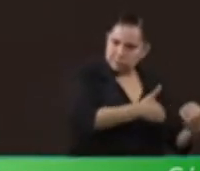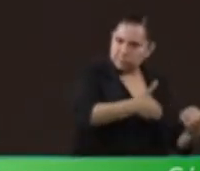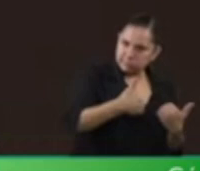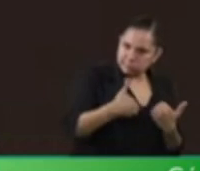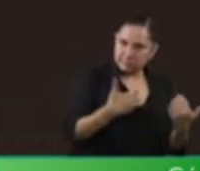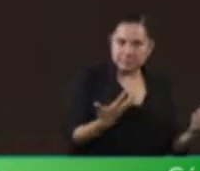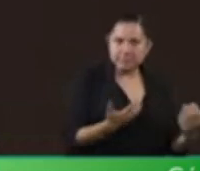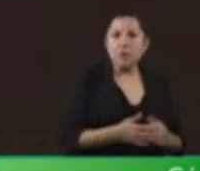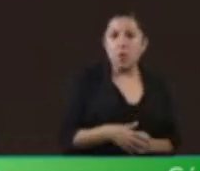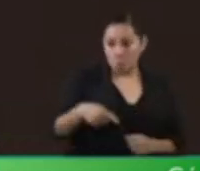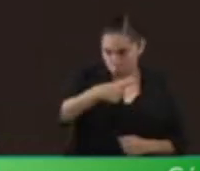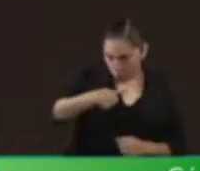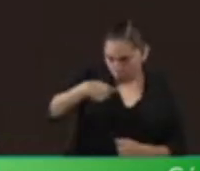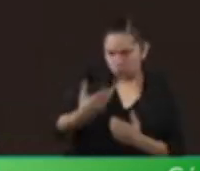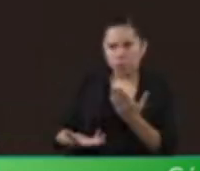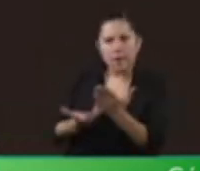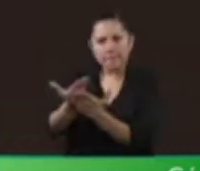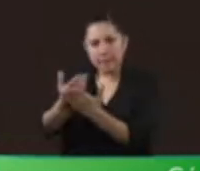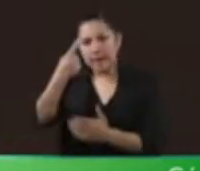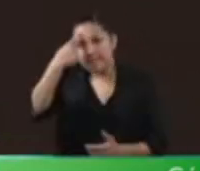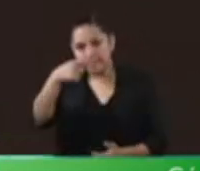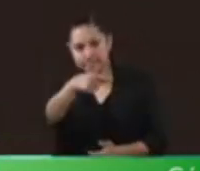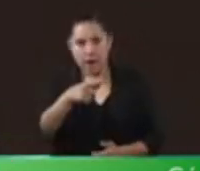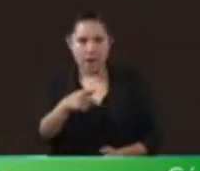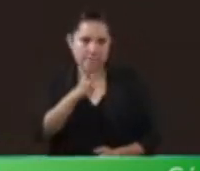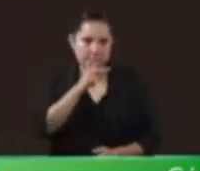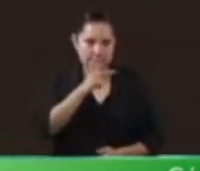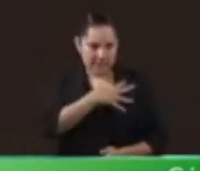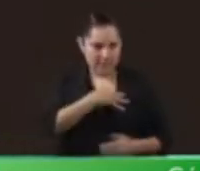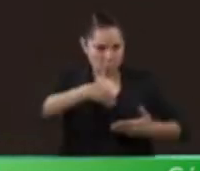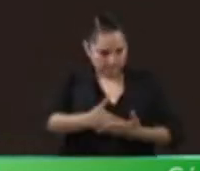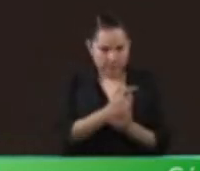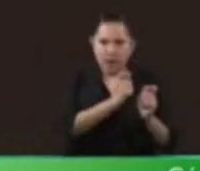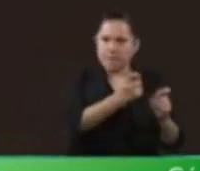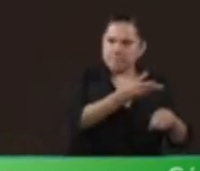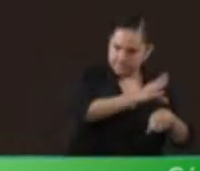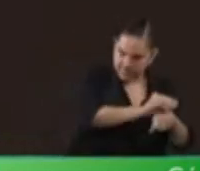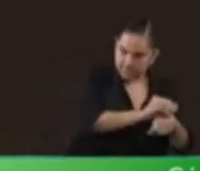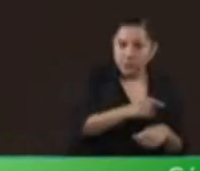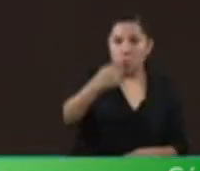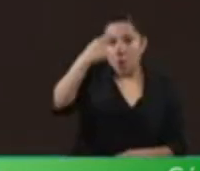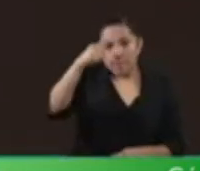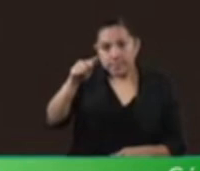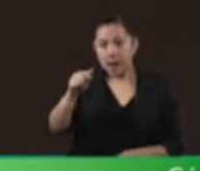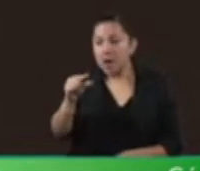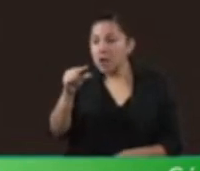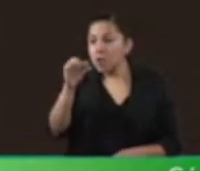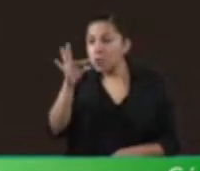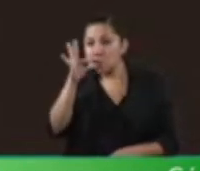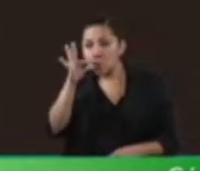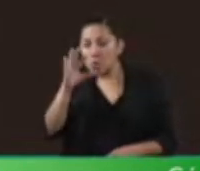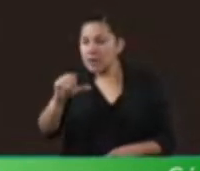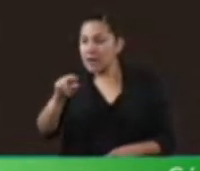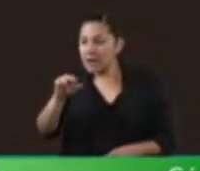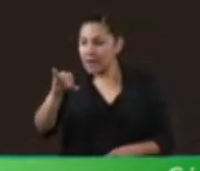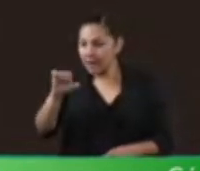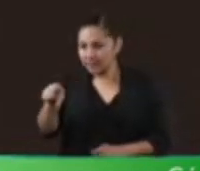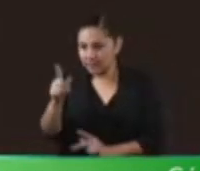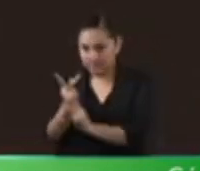licencias de paternidad, a regular la cannabis, a cambiar la estrategia de seguridad pública de este